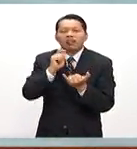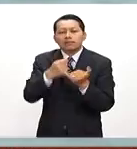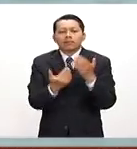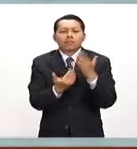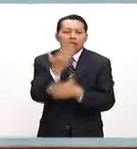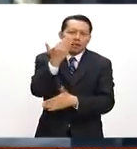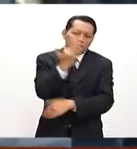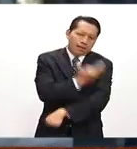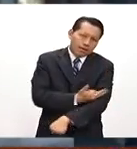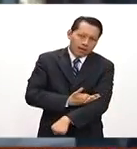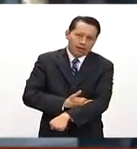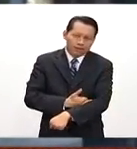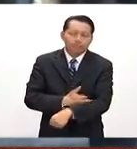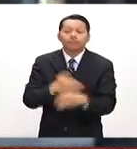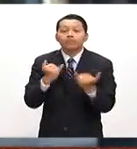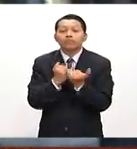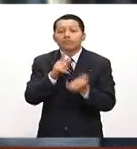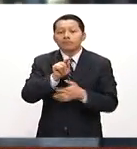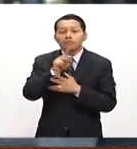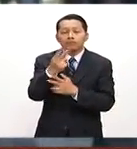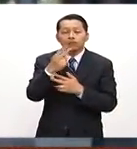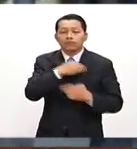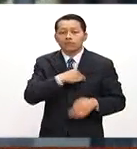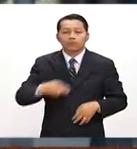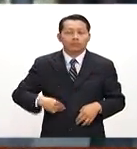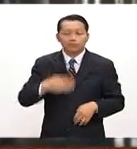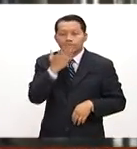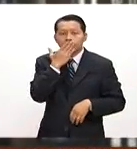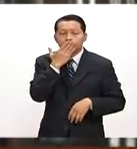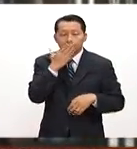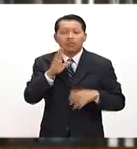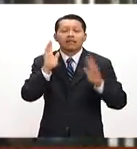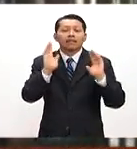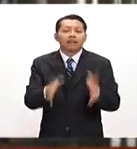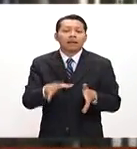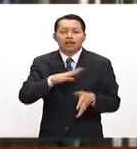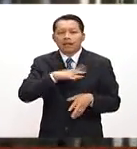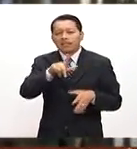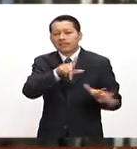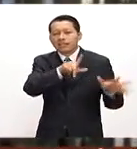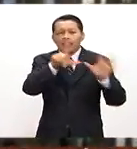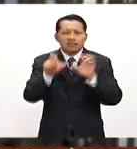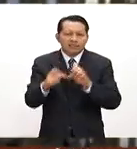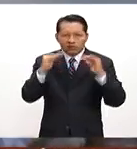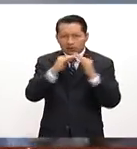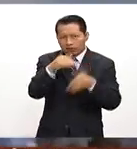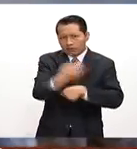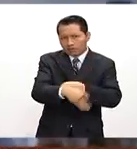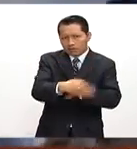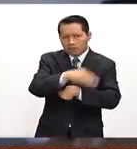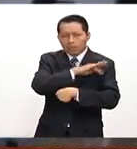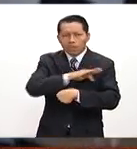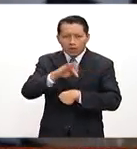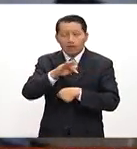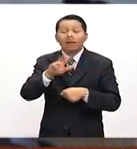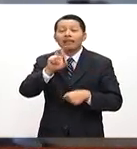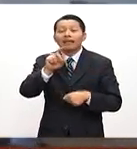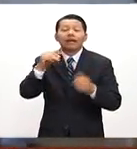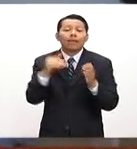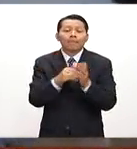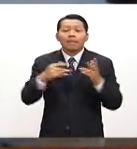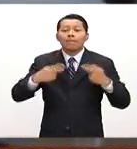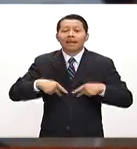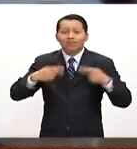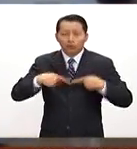y vespertino. En los 72 municipios de Sonora se han habilitado unos 700 albergues con capacidad para atender hasta 30,000